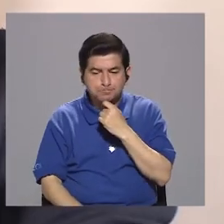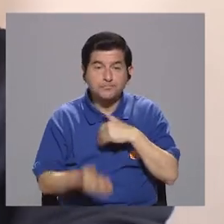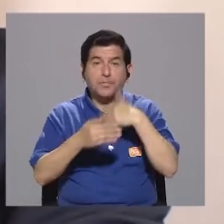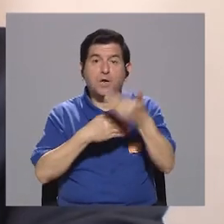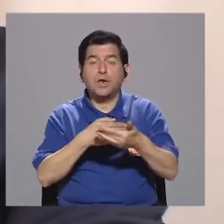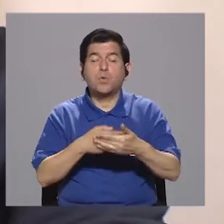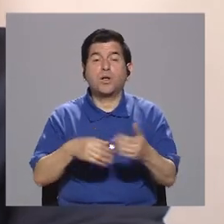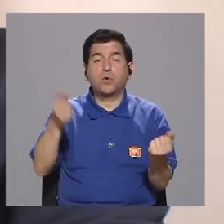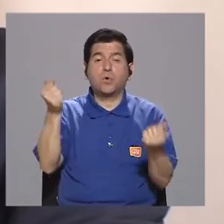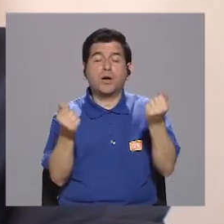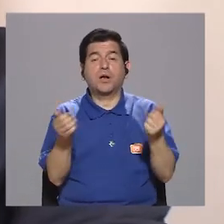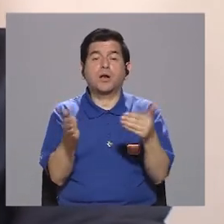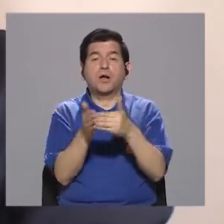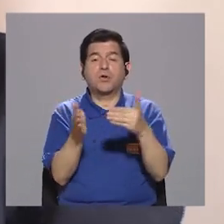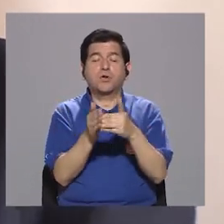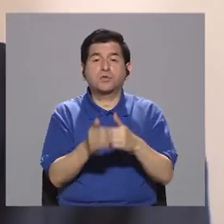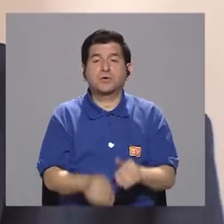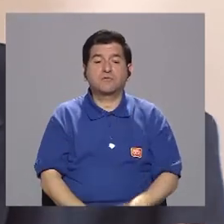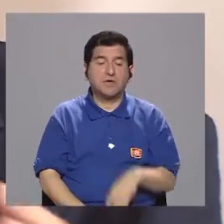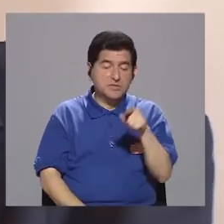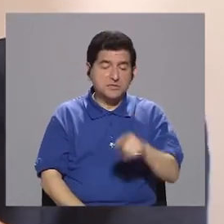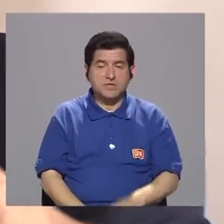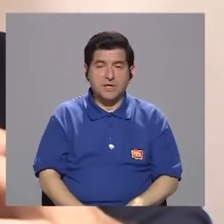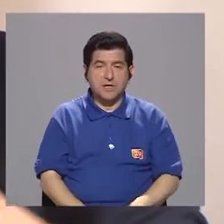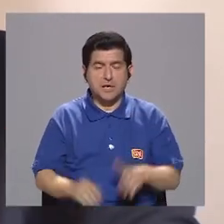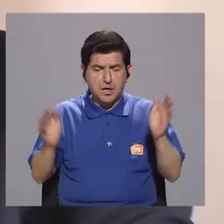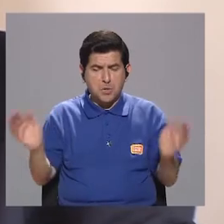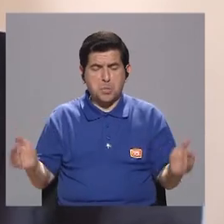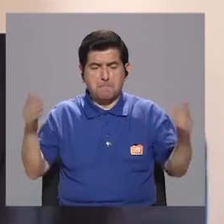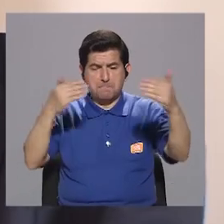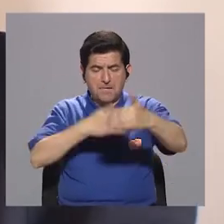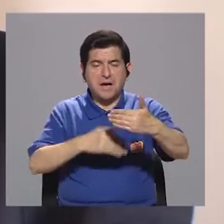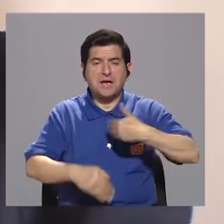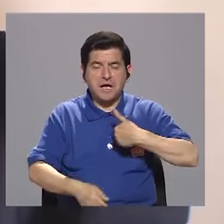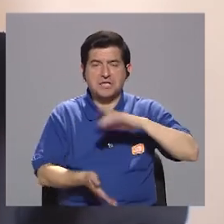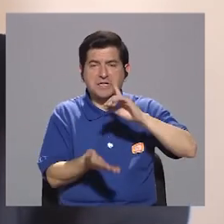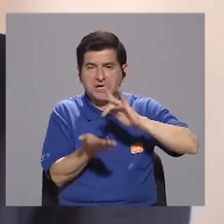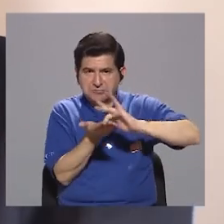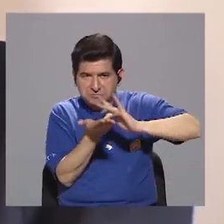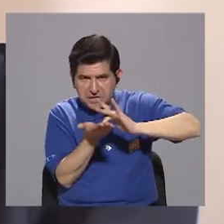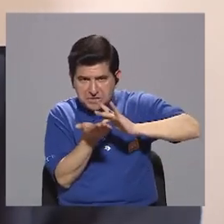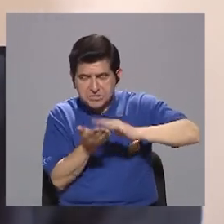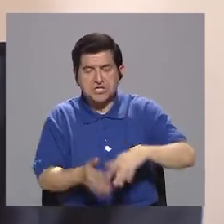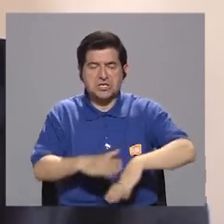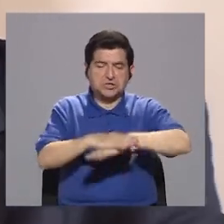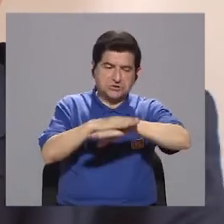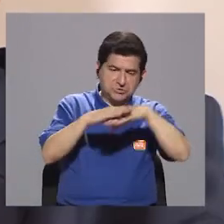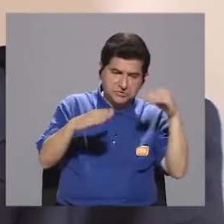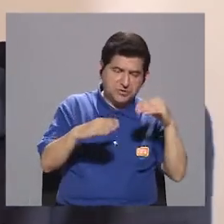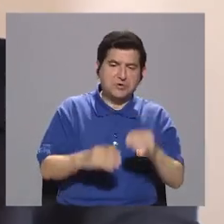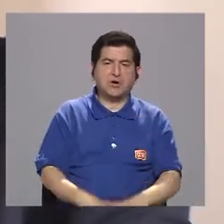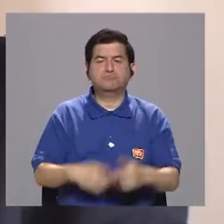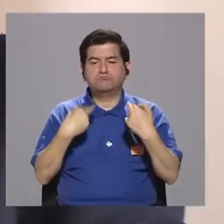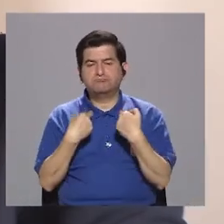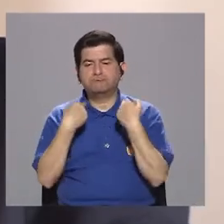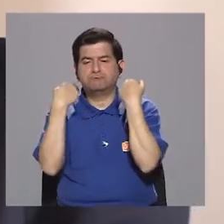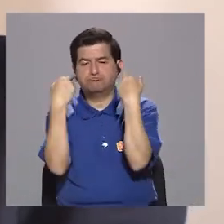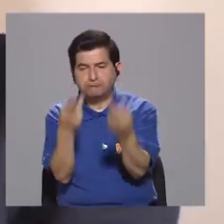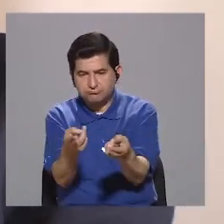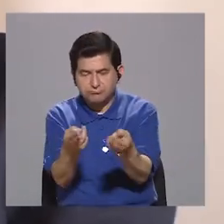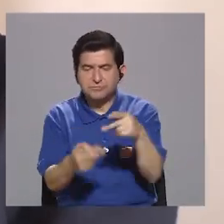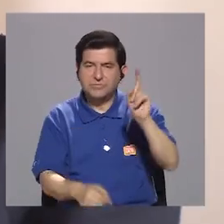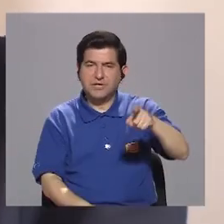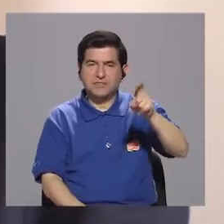después regresó al carro, sacó un paquete así grande que tenía de medicinas, ¿verdad? Y entonces le regaló las medicinas ahí